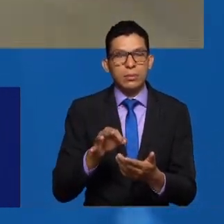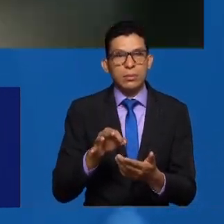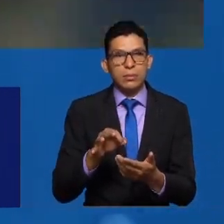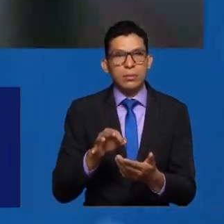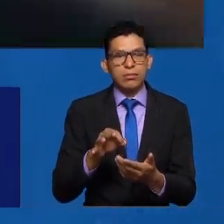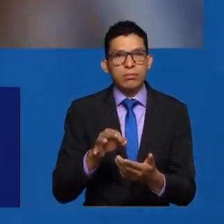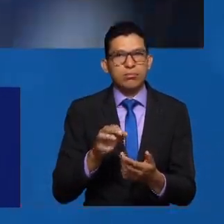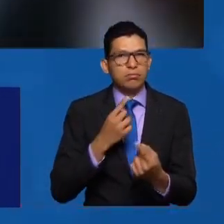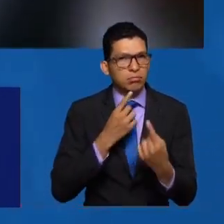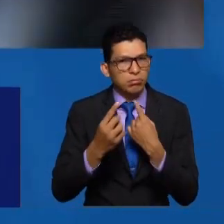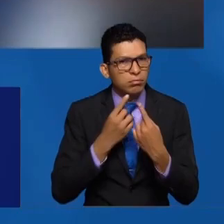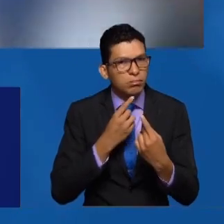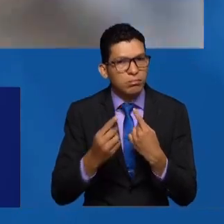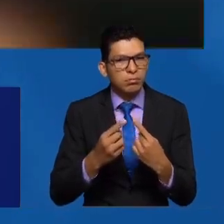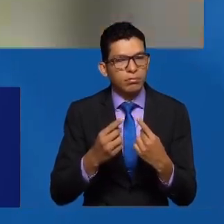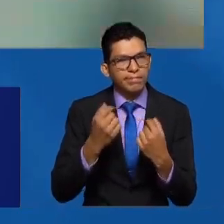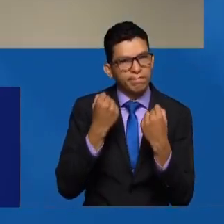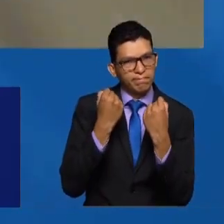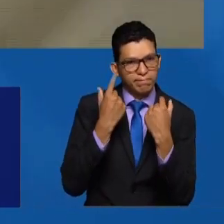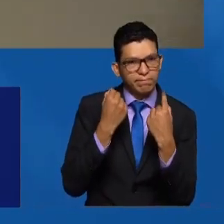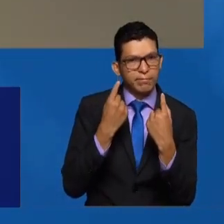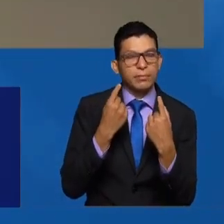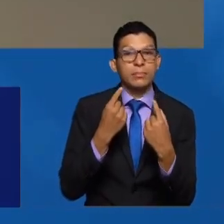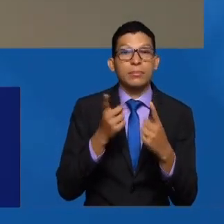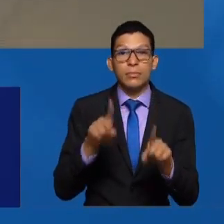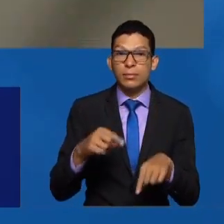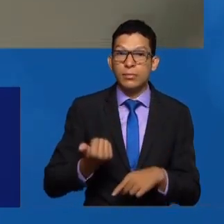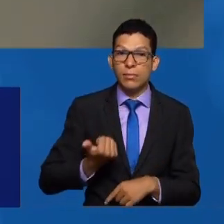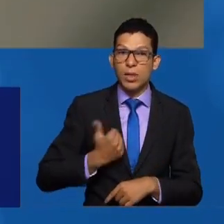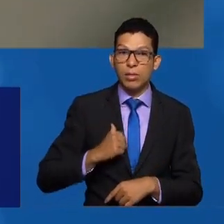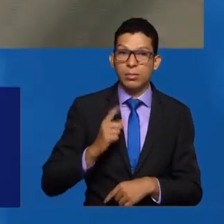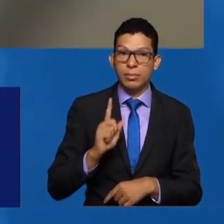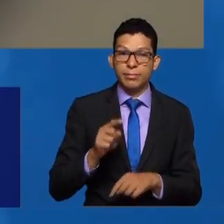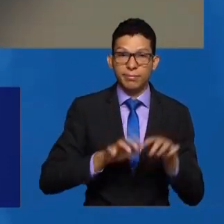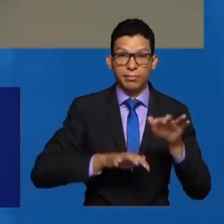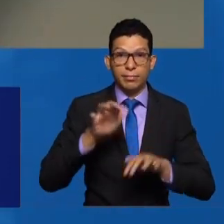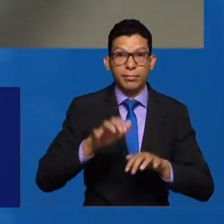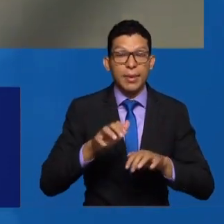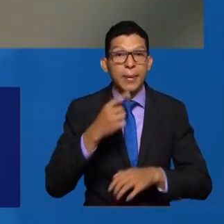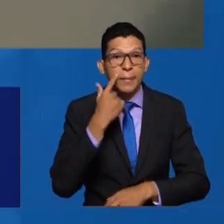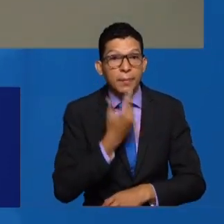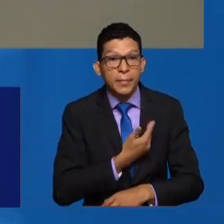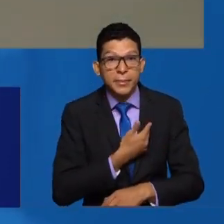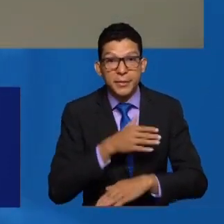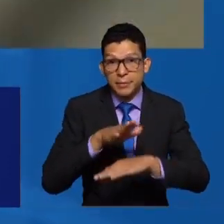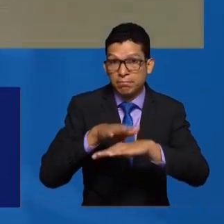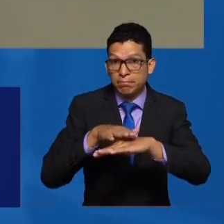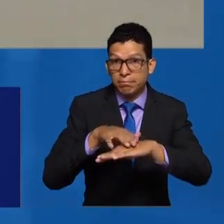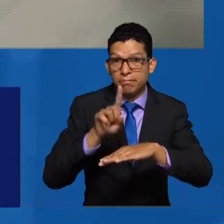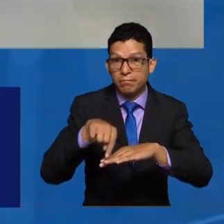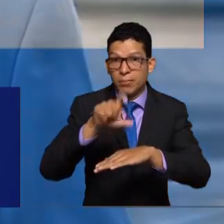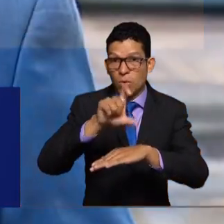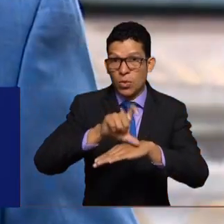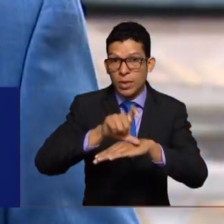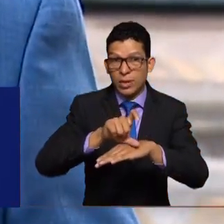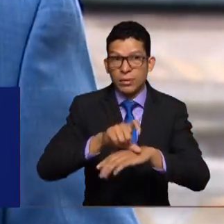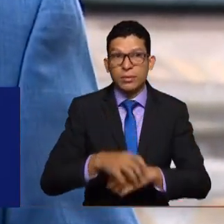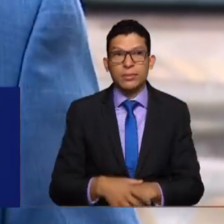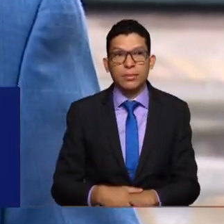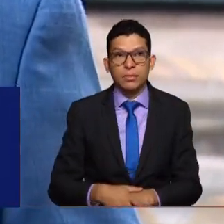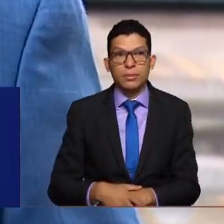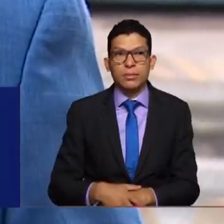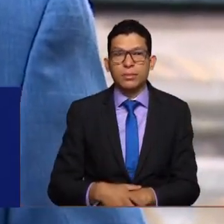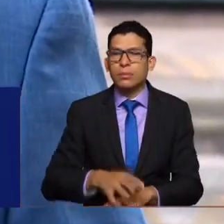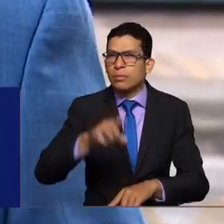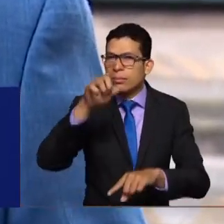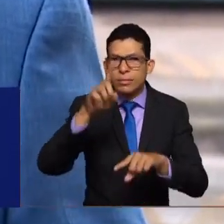al diálogo y a la comprensión pero yo tengo que aprovechar como secretario para enviar un mensaje a los padres de familia y a las instituciones educativas no